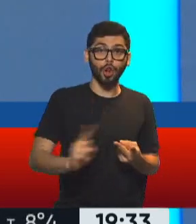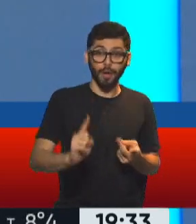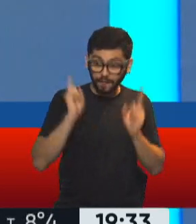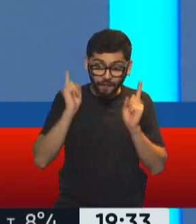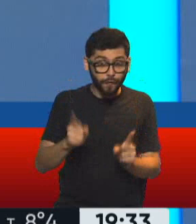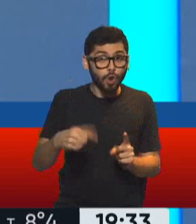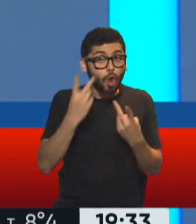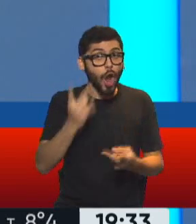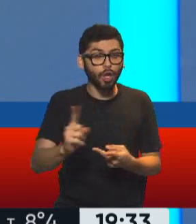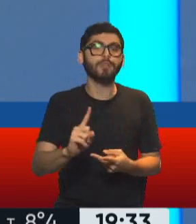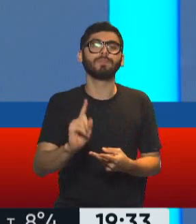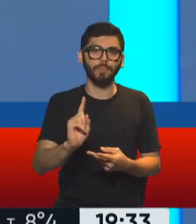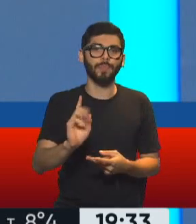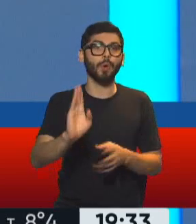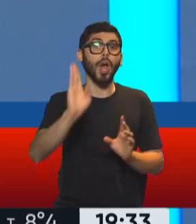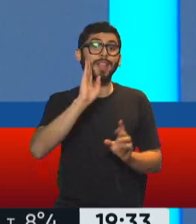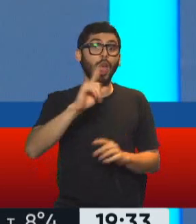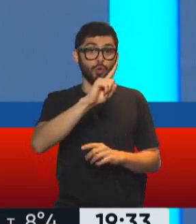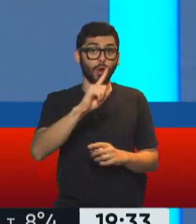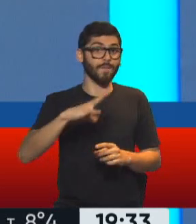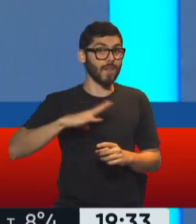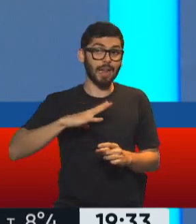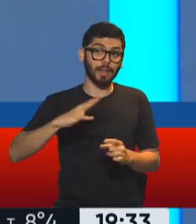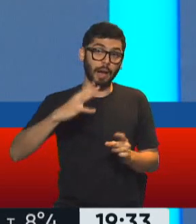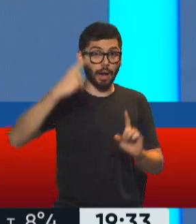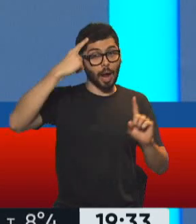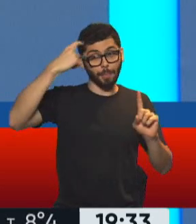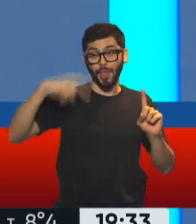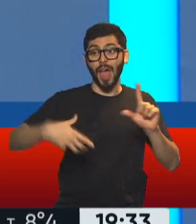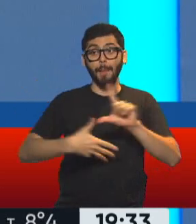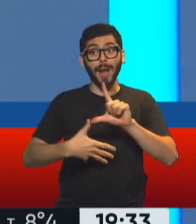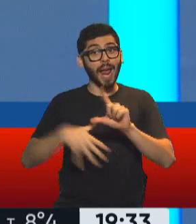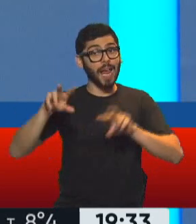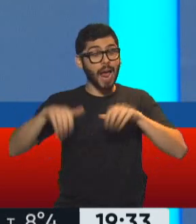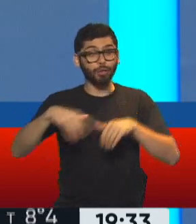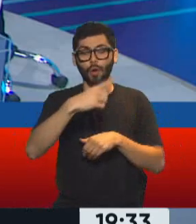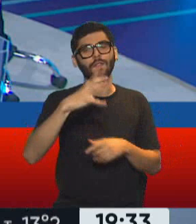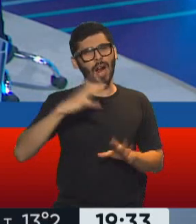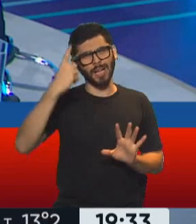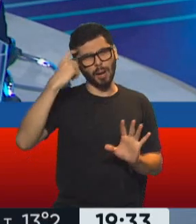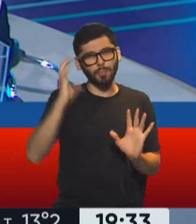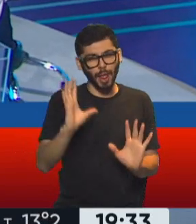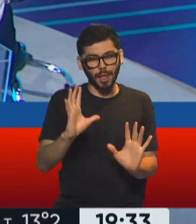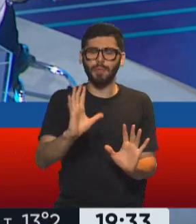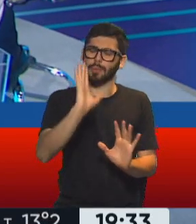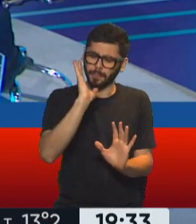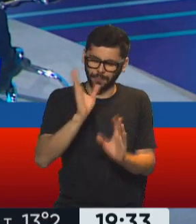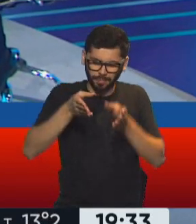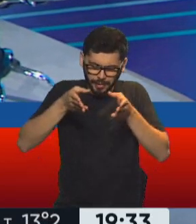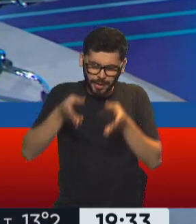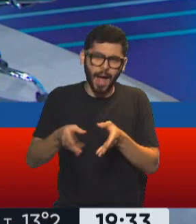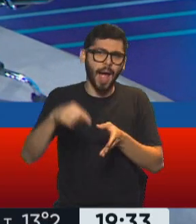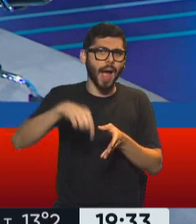Y Estados Unidos tiene mucho para aprender de América Latina respecto de las elecciones. Pero yendo a esta situación que